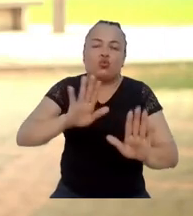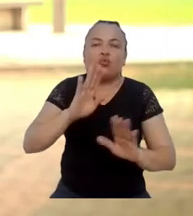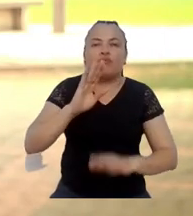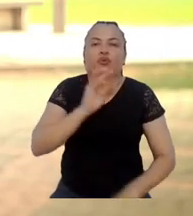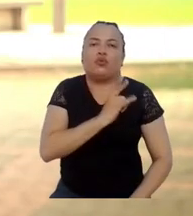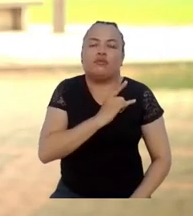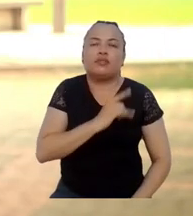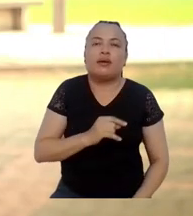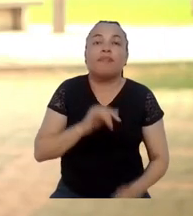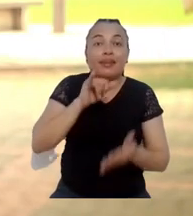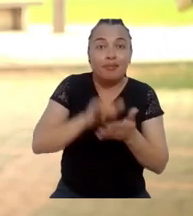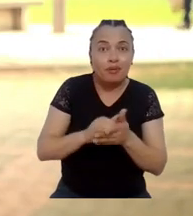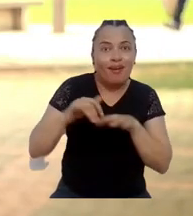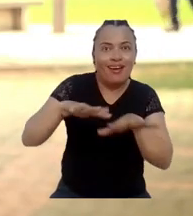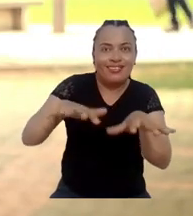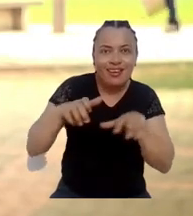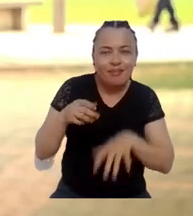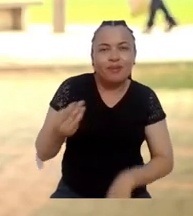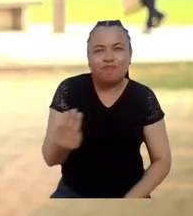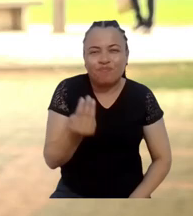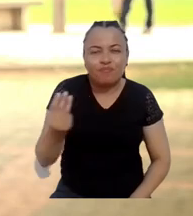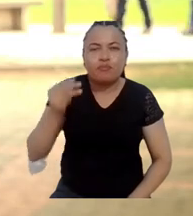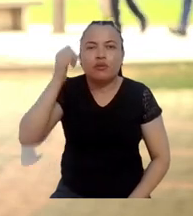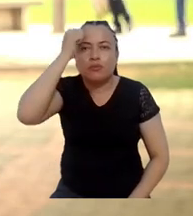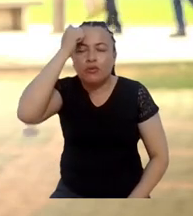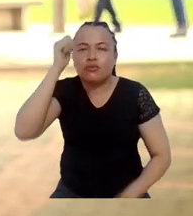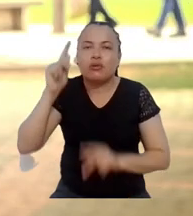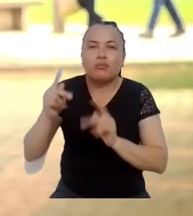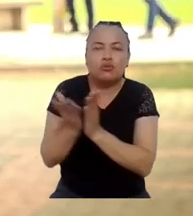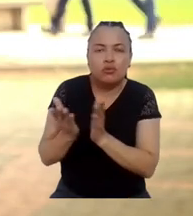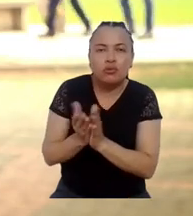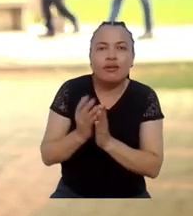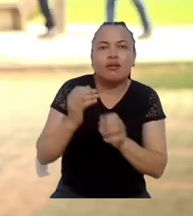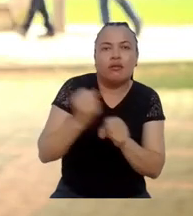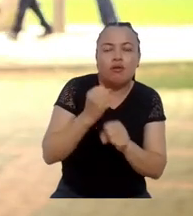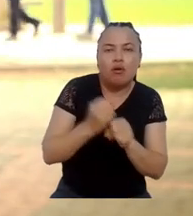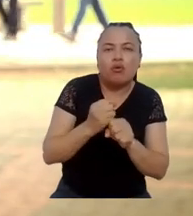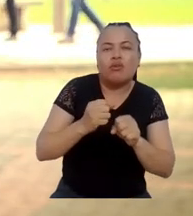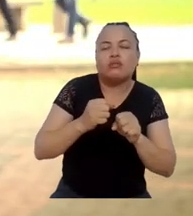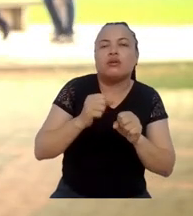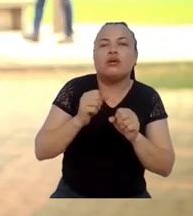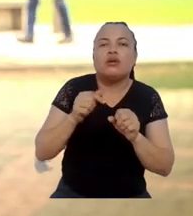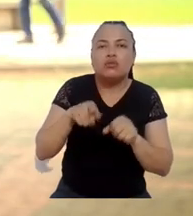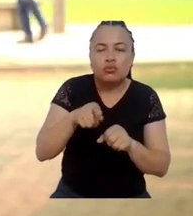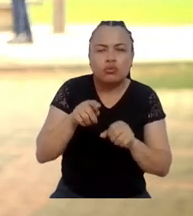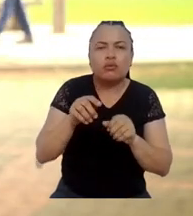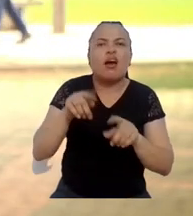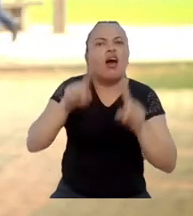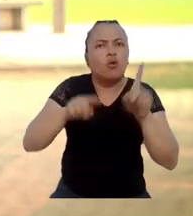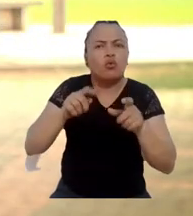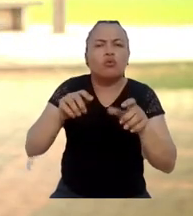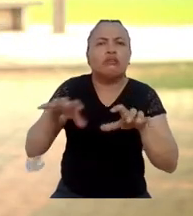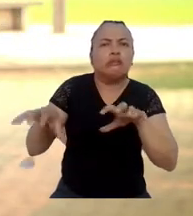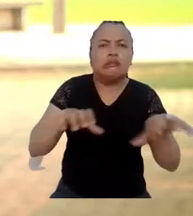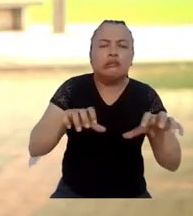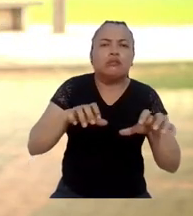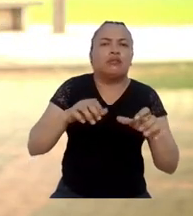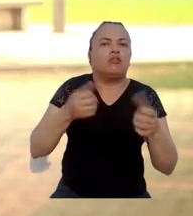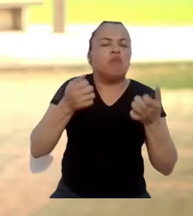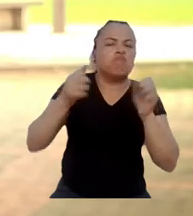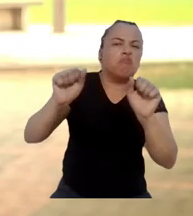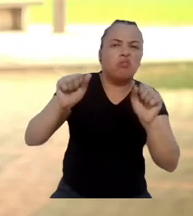asamblea triestamentaria el pasado 4 de octubre se presentaron algunos actos de intolerancia agresiones y de